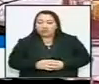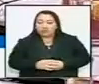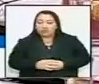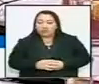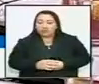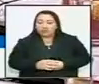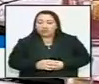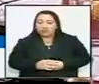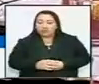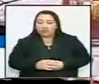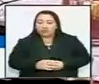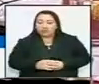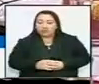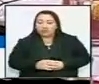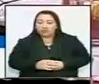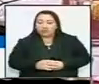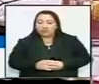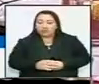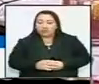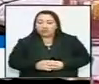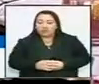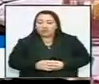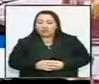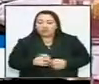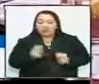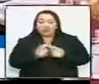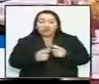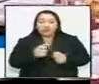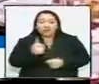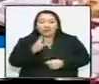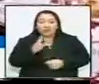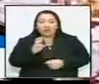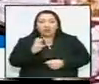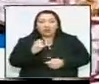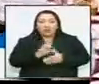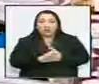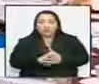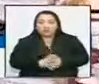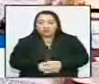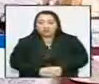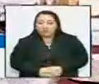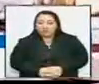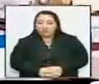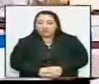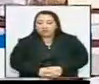Está aquí el congresista Víctor Álvarez y el congresista Miguel. Víctor Álvarez.